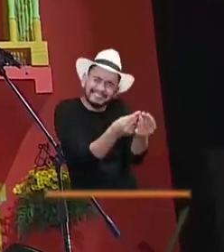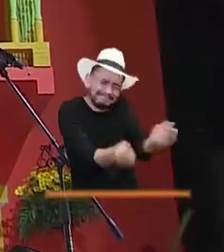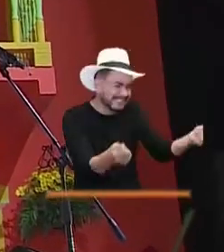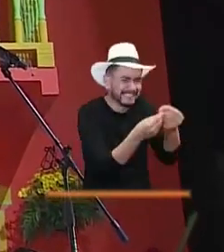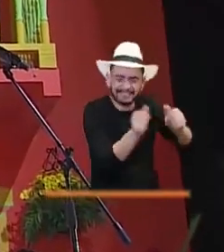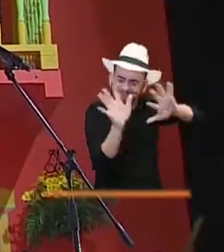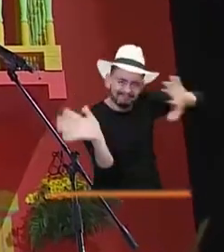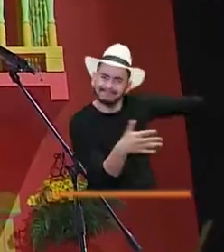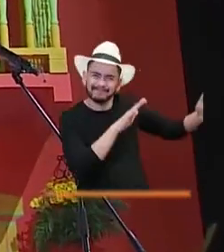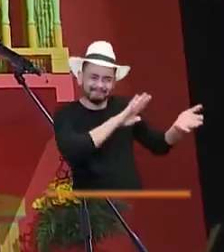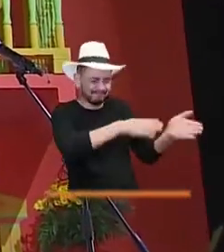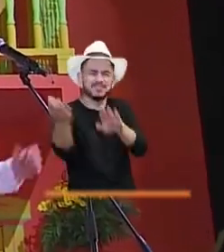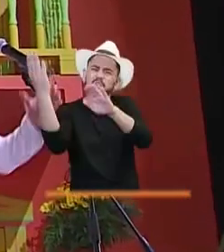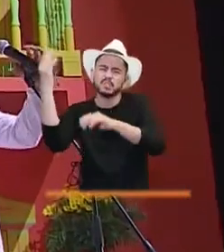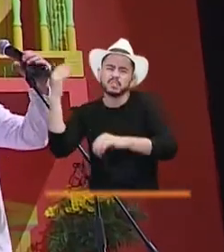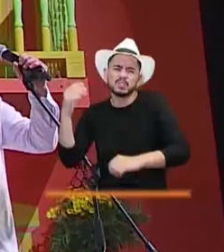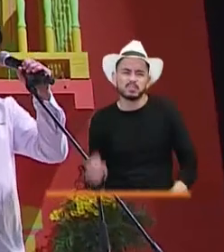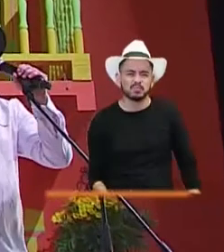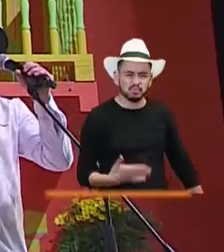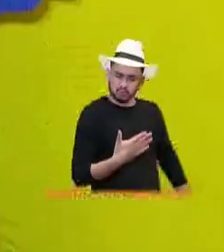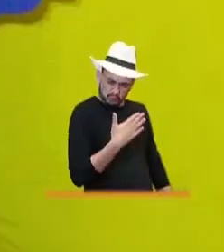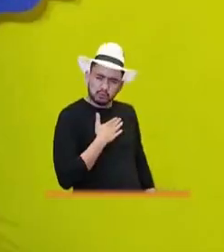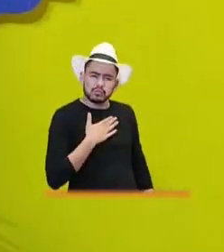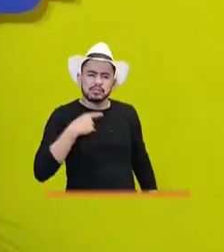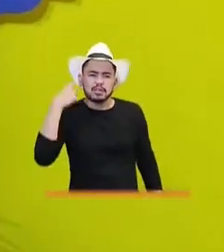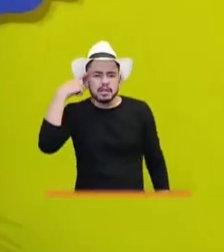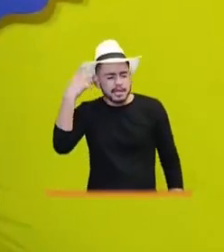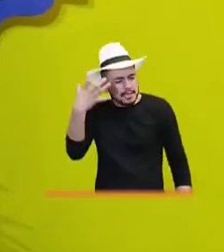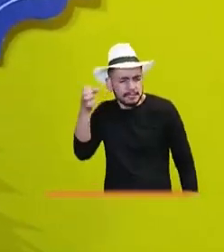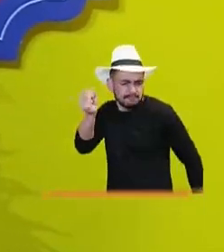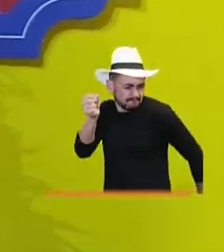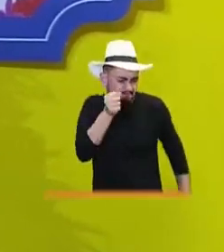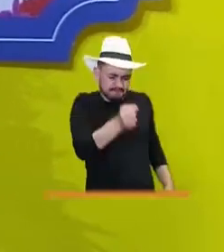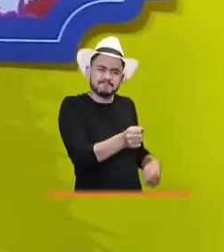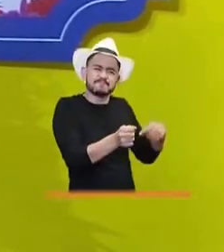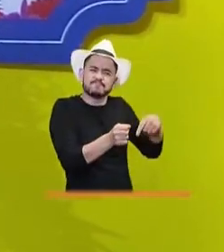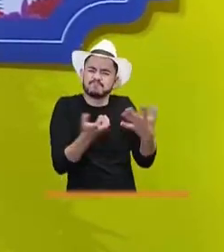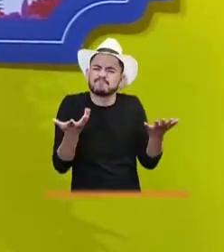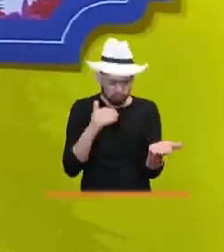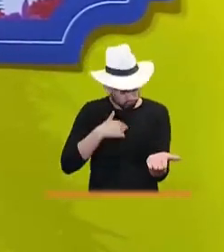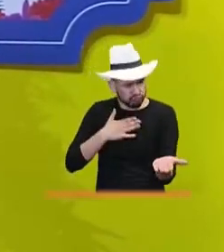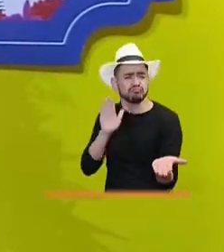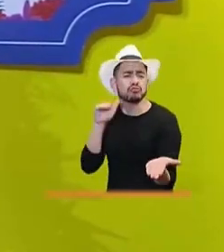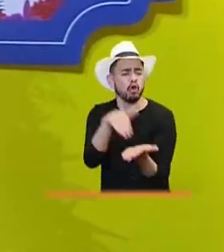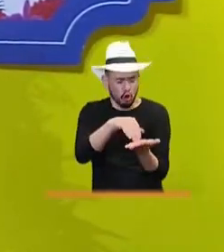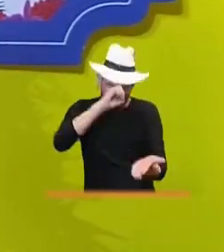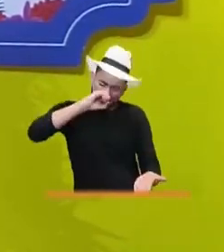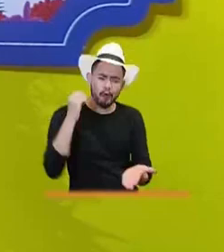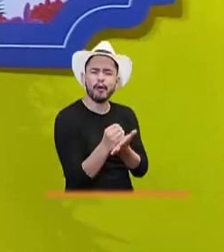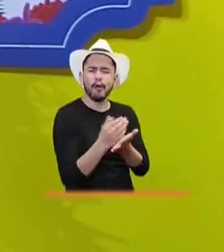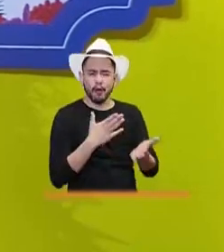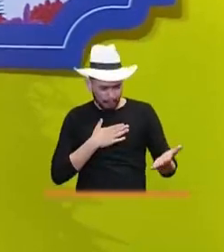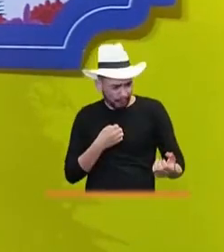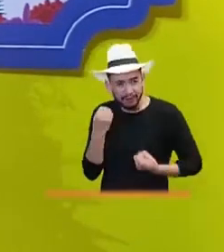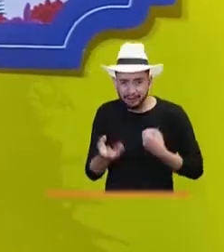Esa fantasía es dura, pero tengo mi criterio. Llenarían de basura